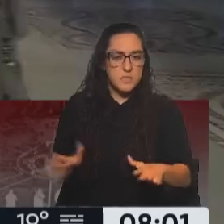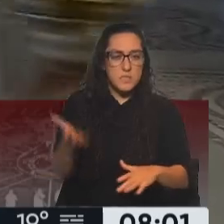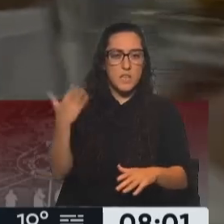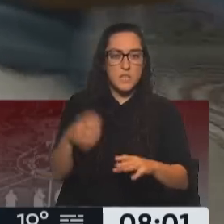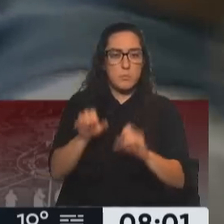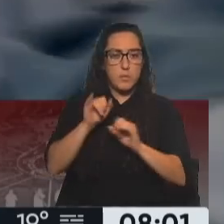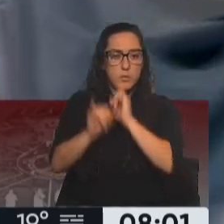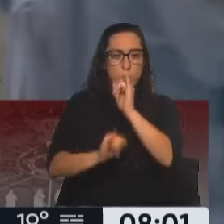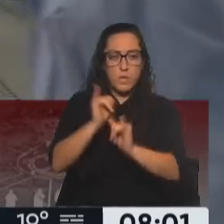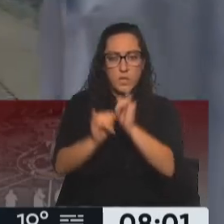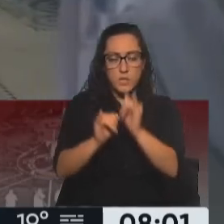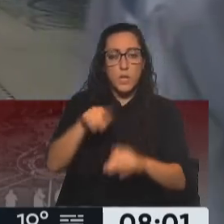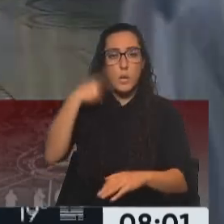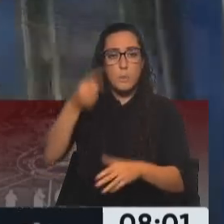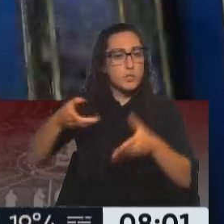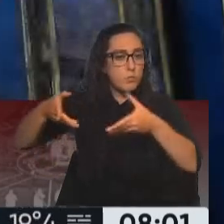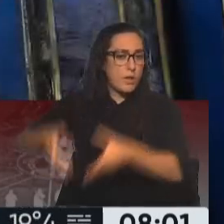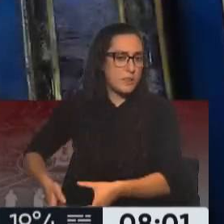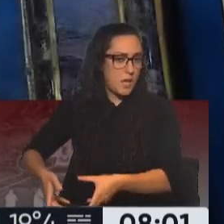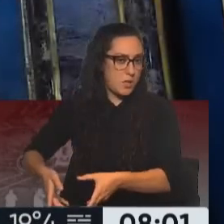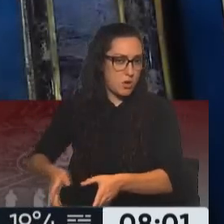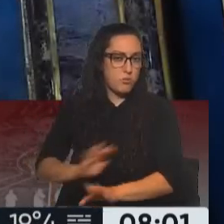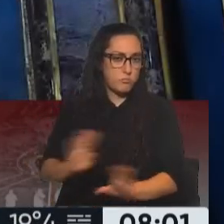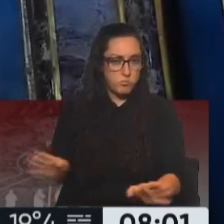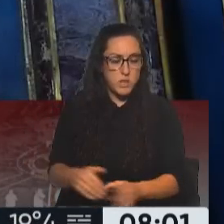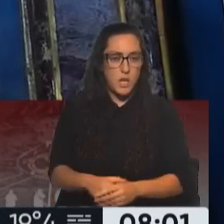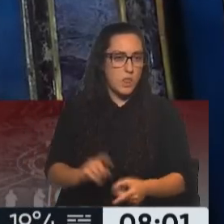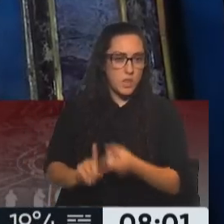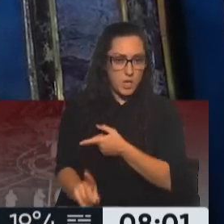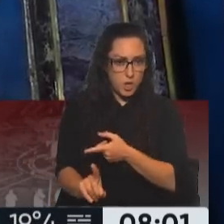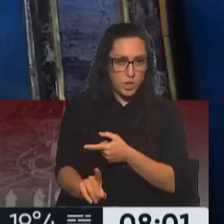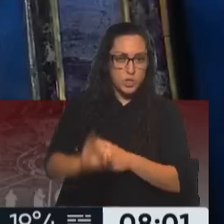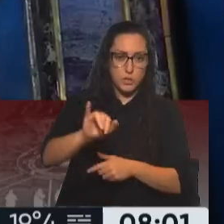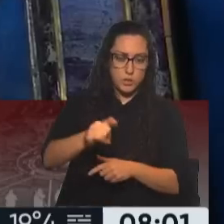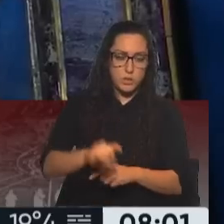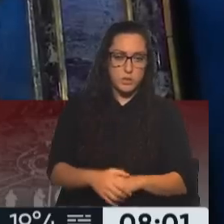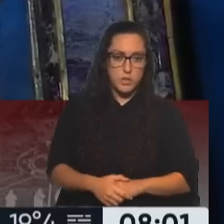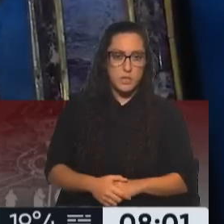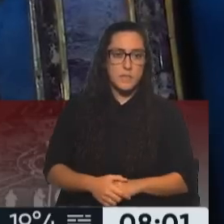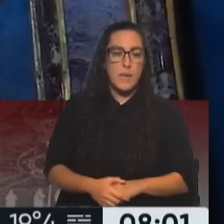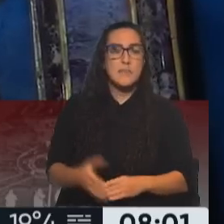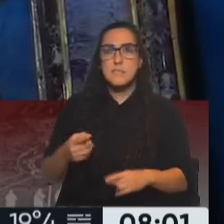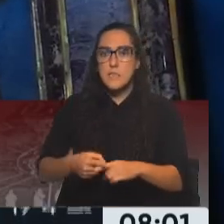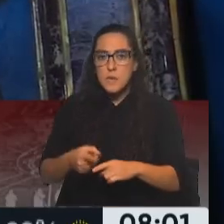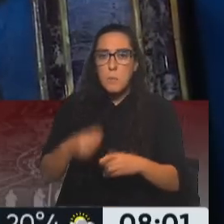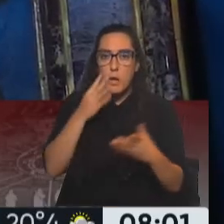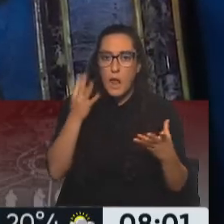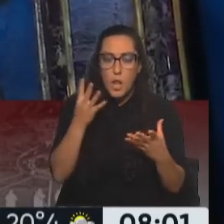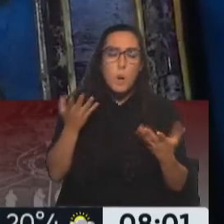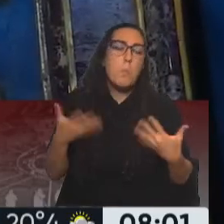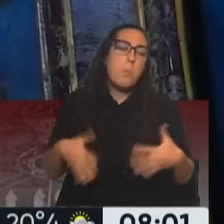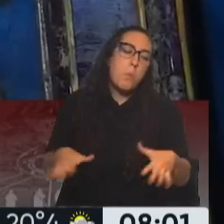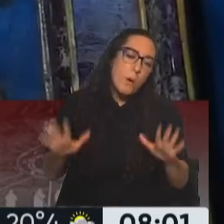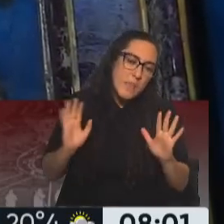temprano. Tito, el próximo paso es el entierro. Sí. Ya, Directamente el entierro. Próximo y no hay último. ceremonia religiosa. Puede haber un